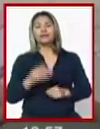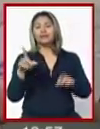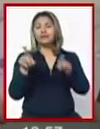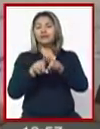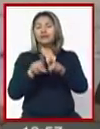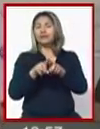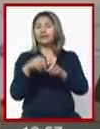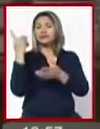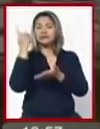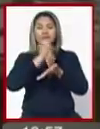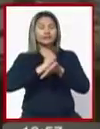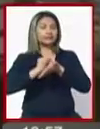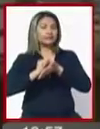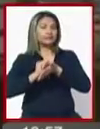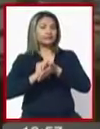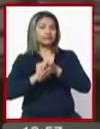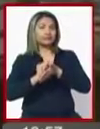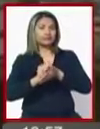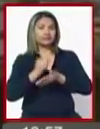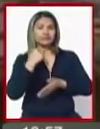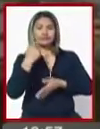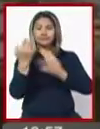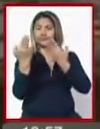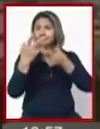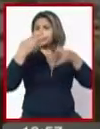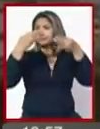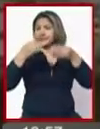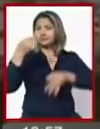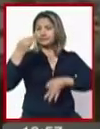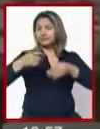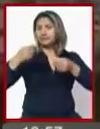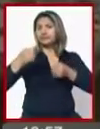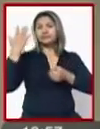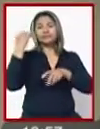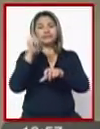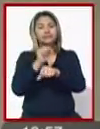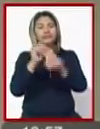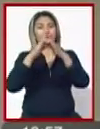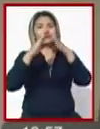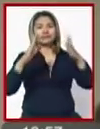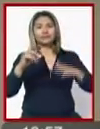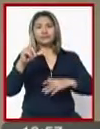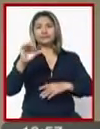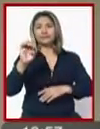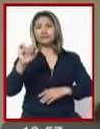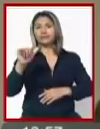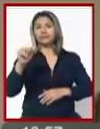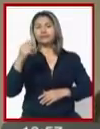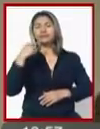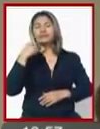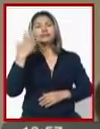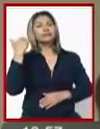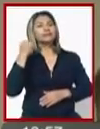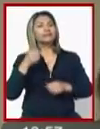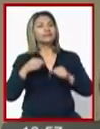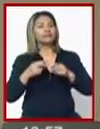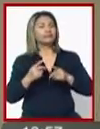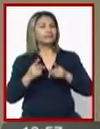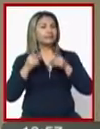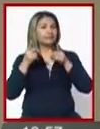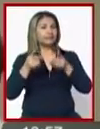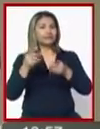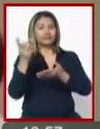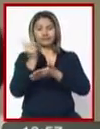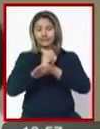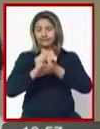sobre todo de los secretarios. Contreras señaló que esperan la decisión del juez sobre la detención domiciliaria de Leyes por la apelación que se presentó para